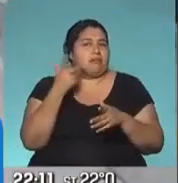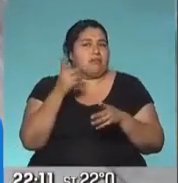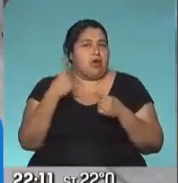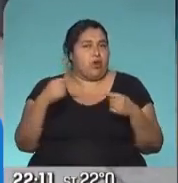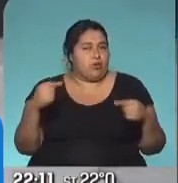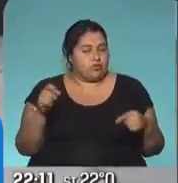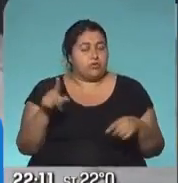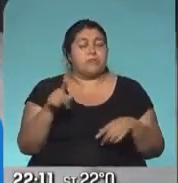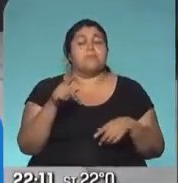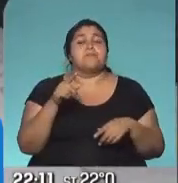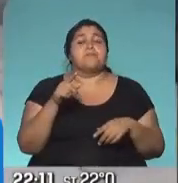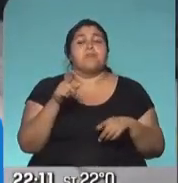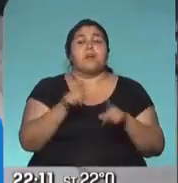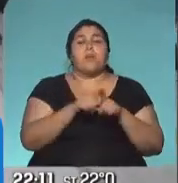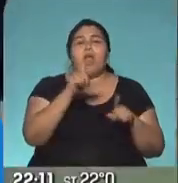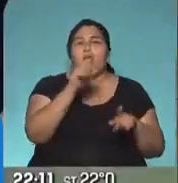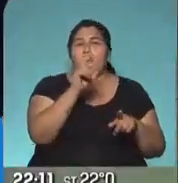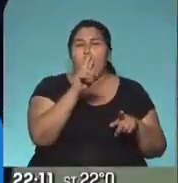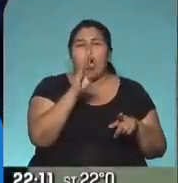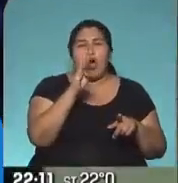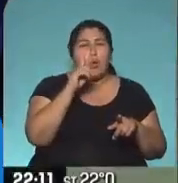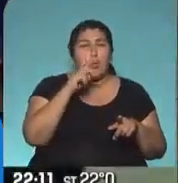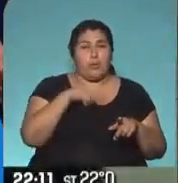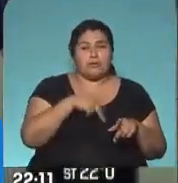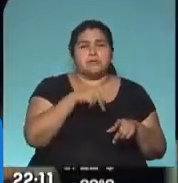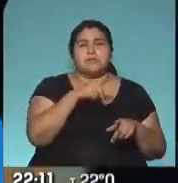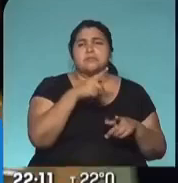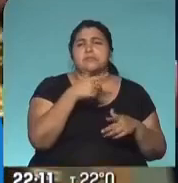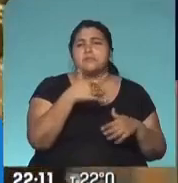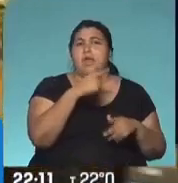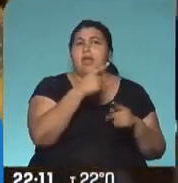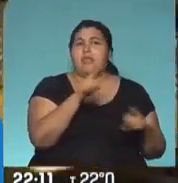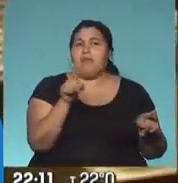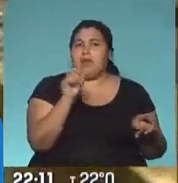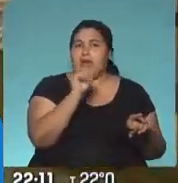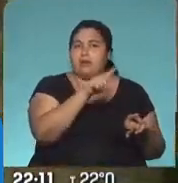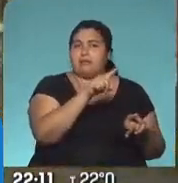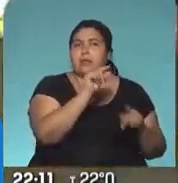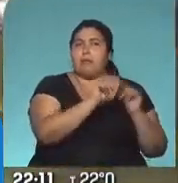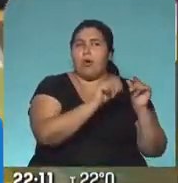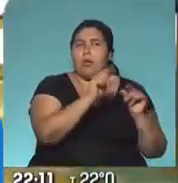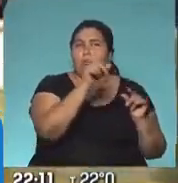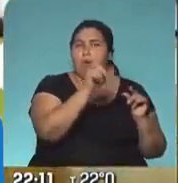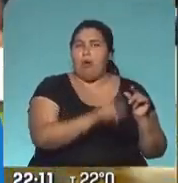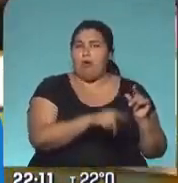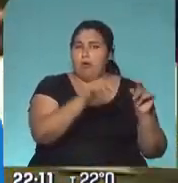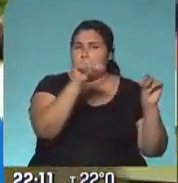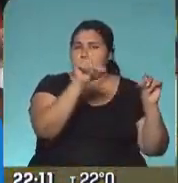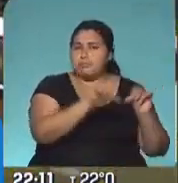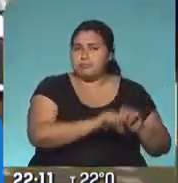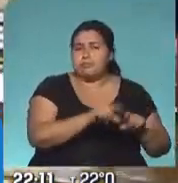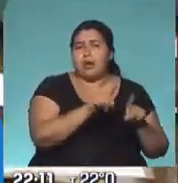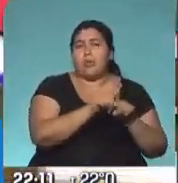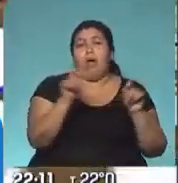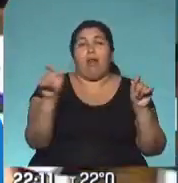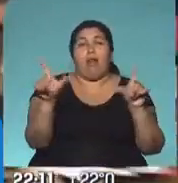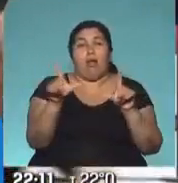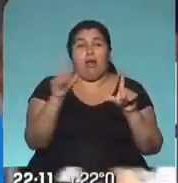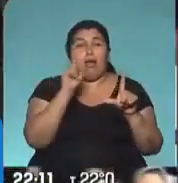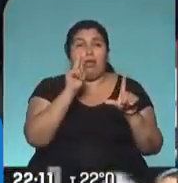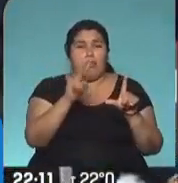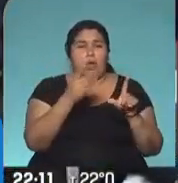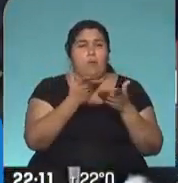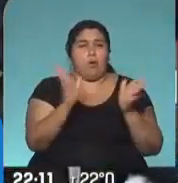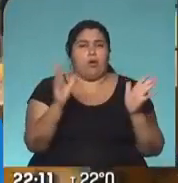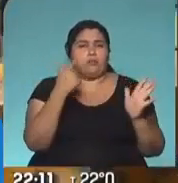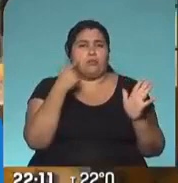la debilidad de Corbyn muy grande, que se fue derrumbando. Los medios también estaban muy en contra de, los